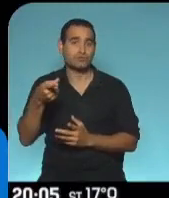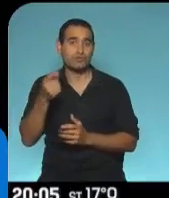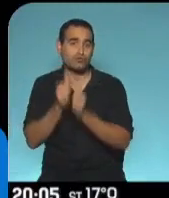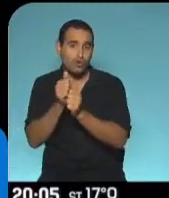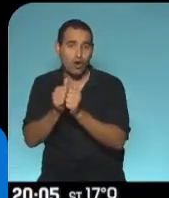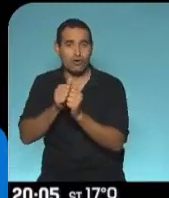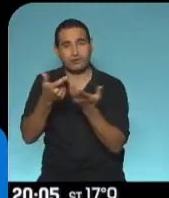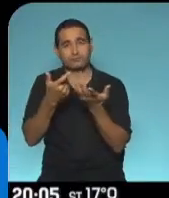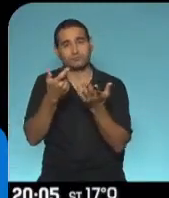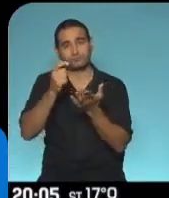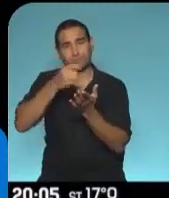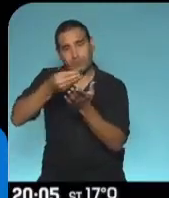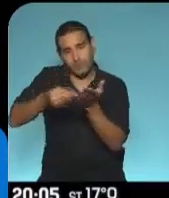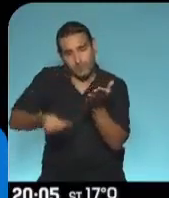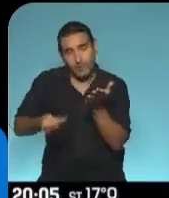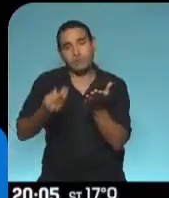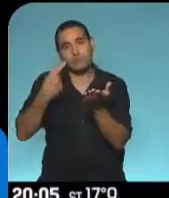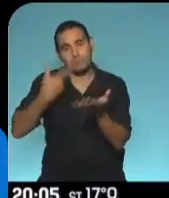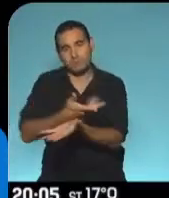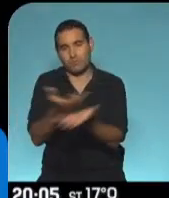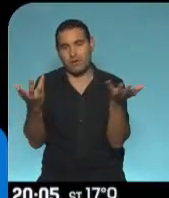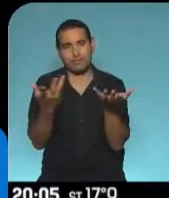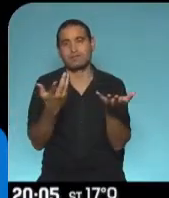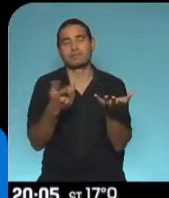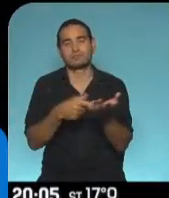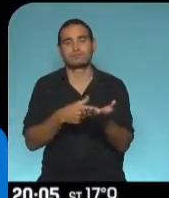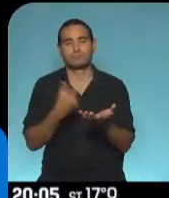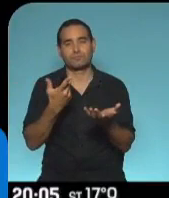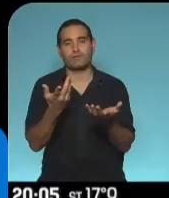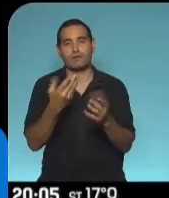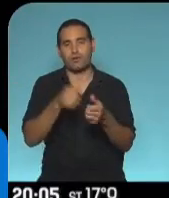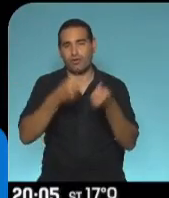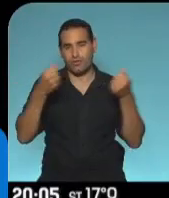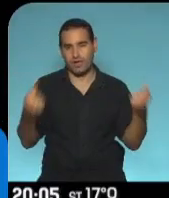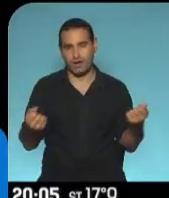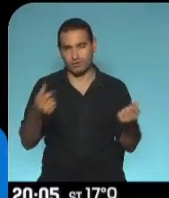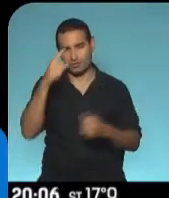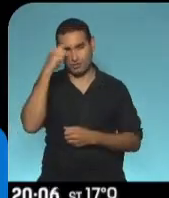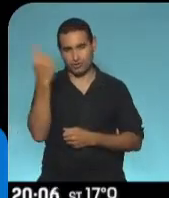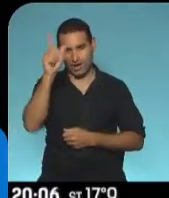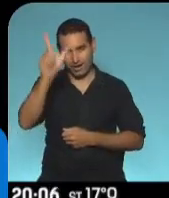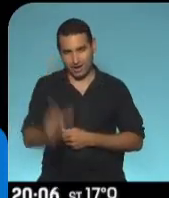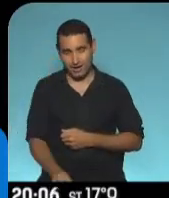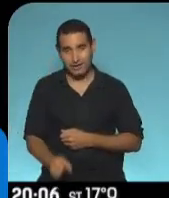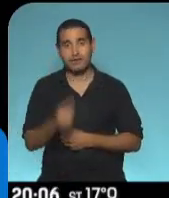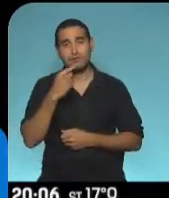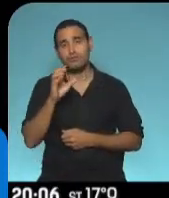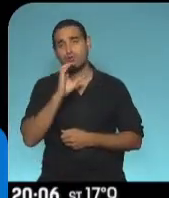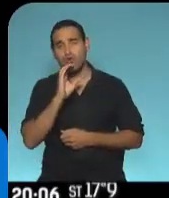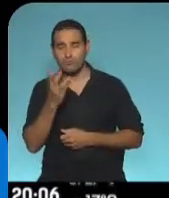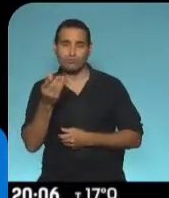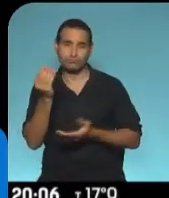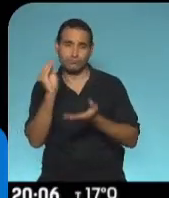historias compartieron en las distintas ediciones impresas de los diarios de cobertura nacional su humor con